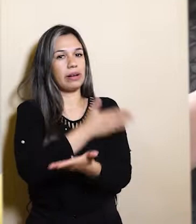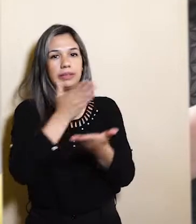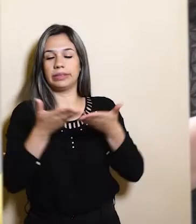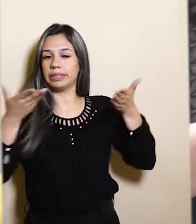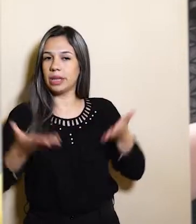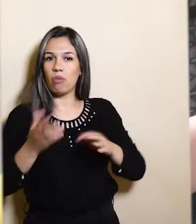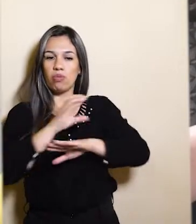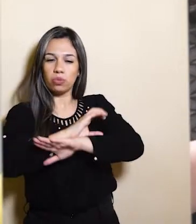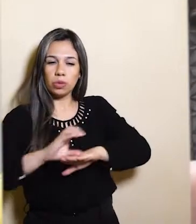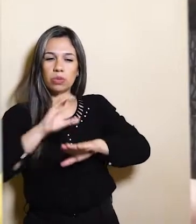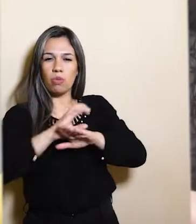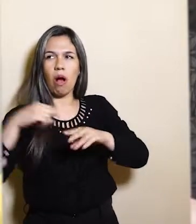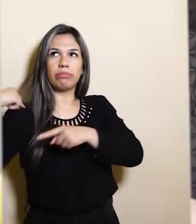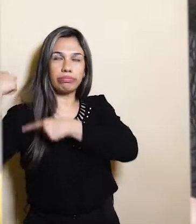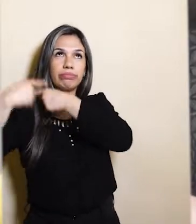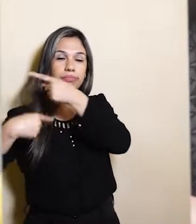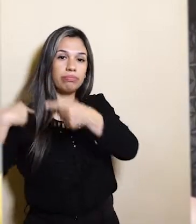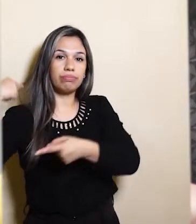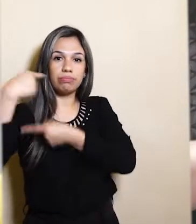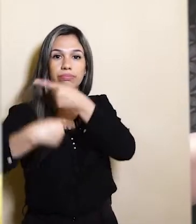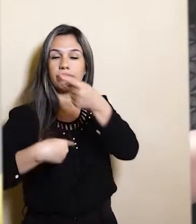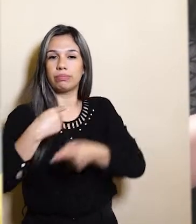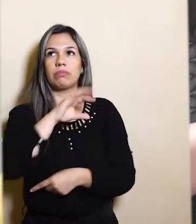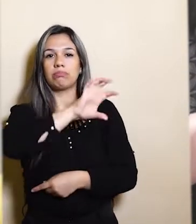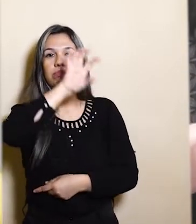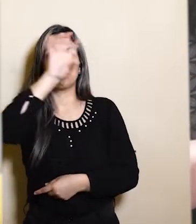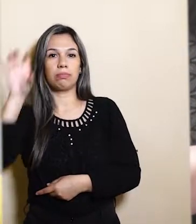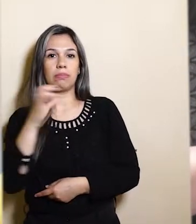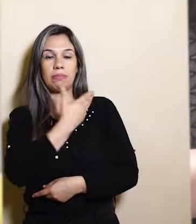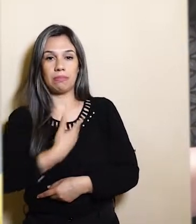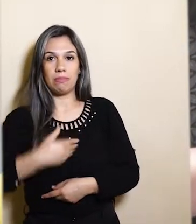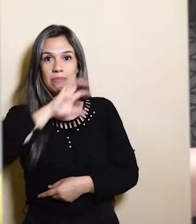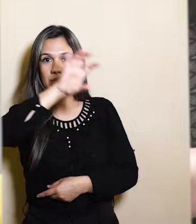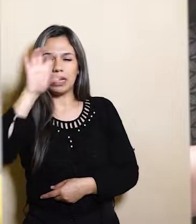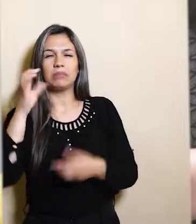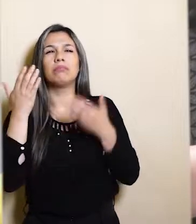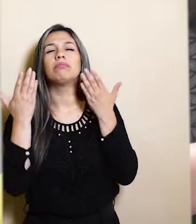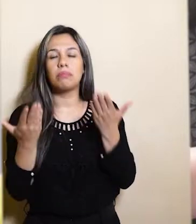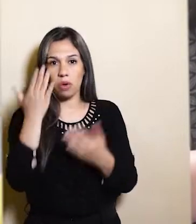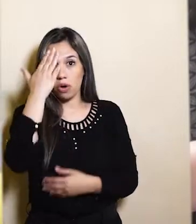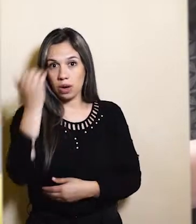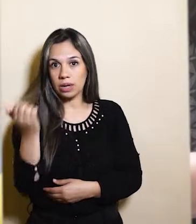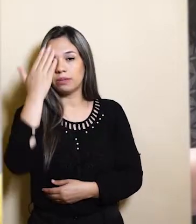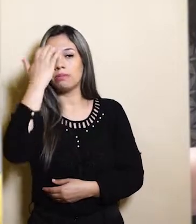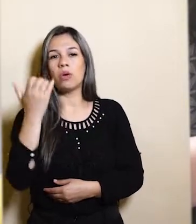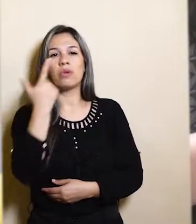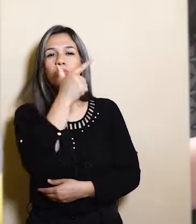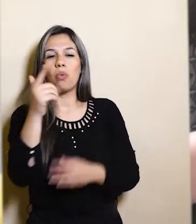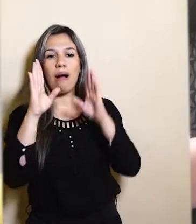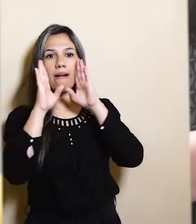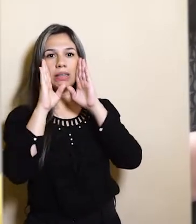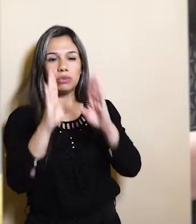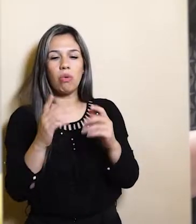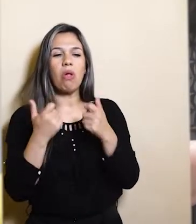estos legados, de estas deudas históricas de los estados, porque la falta de atención ha generado un contexto permisible donde